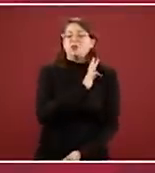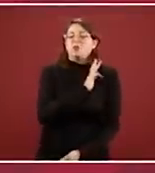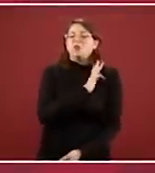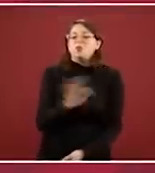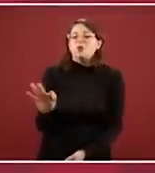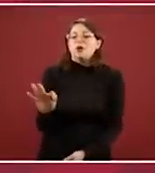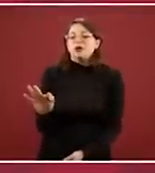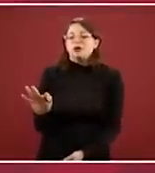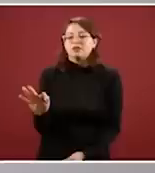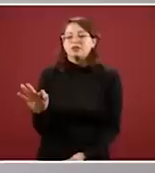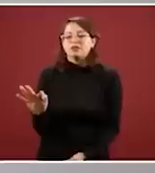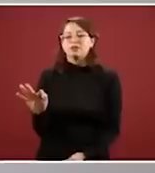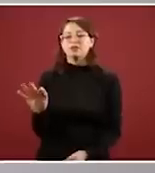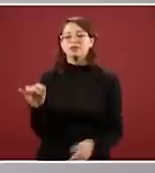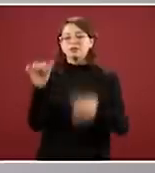actuar